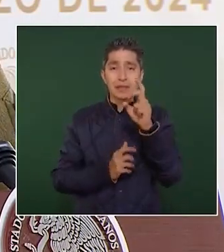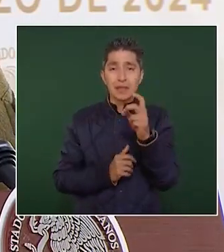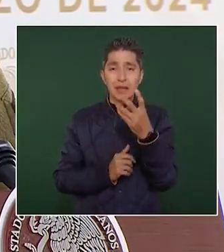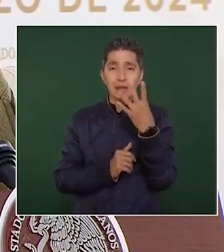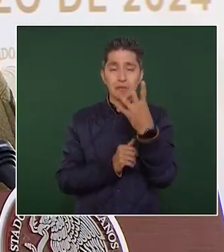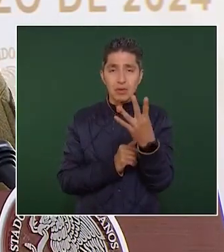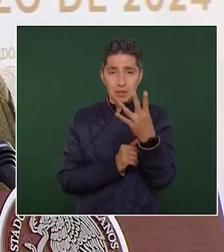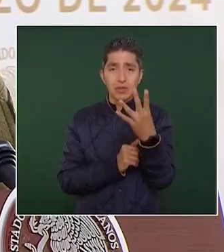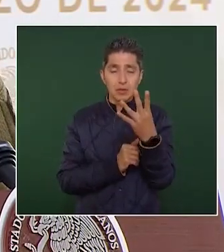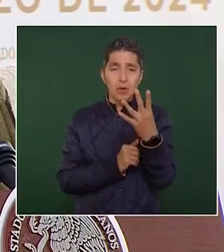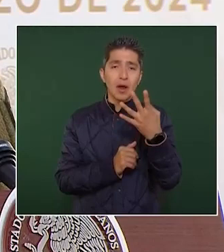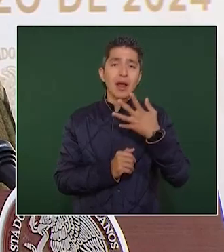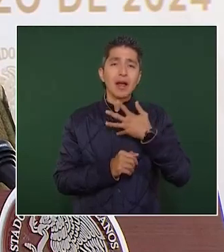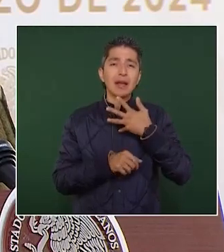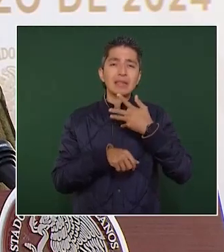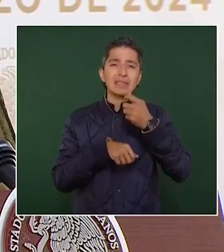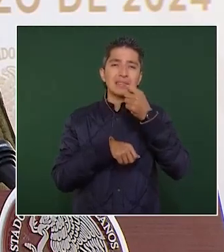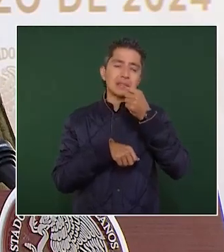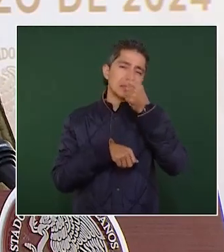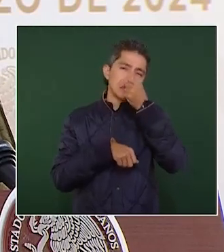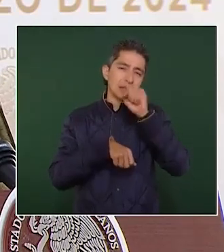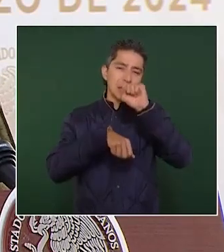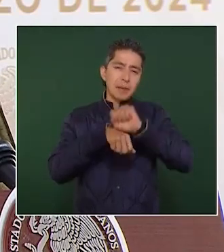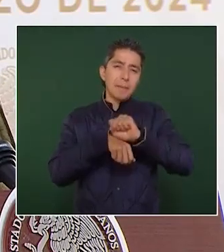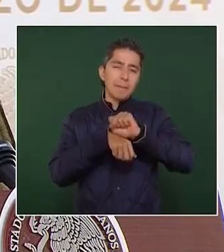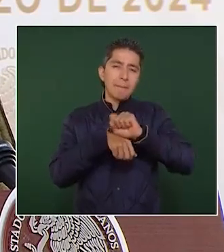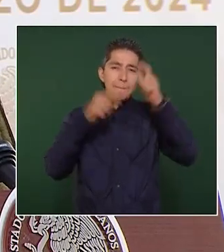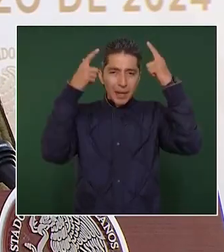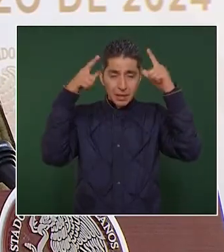1.634 tiene la Secretaría de Marina,